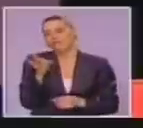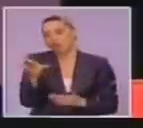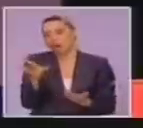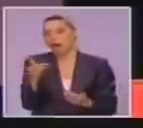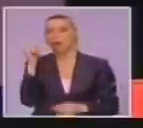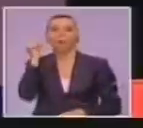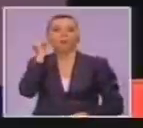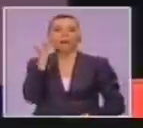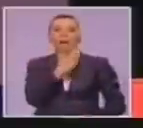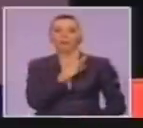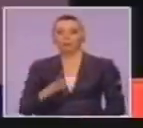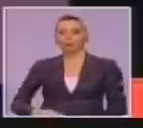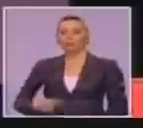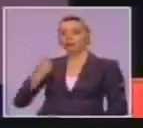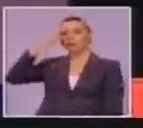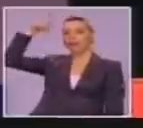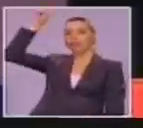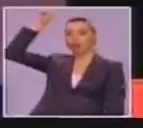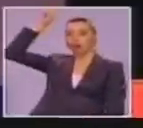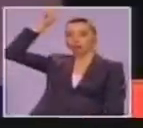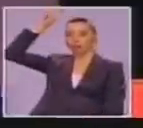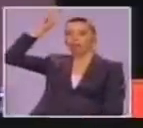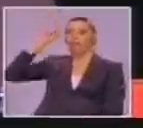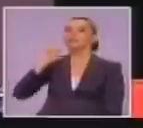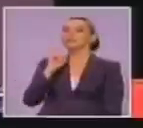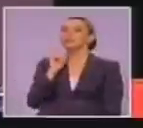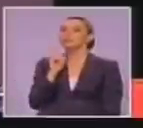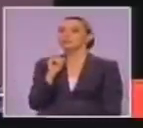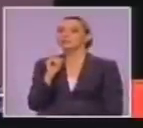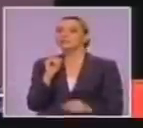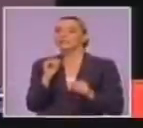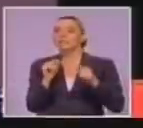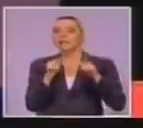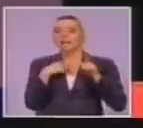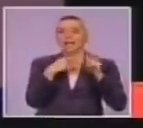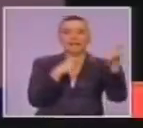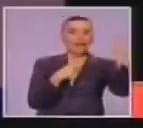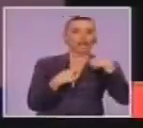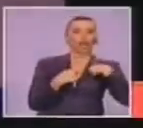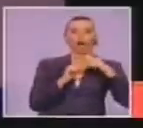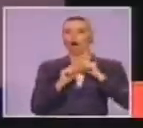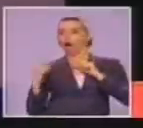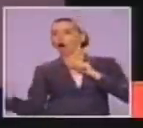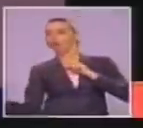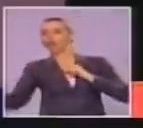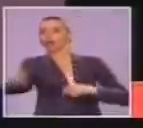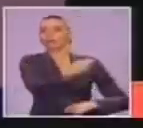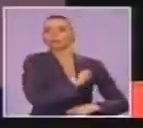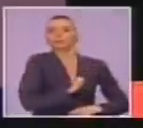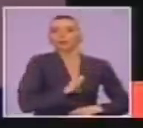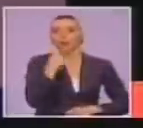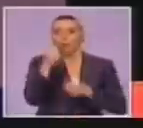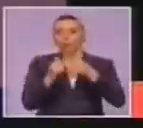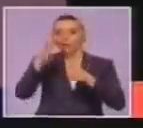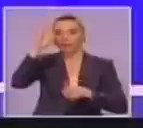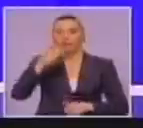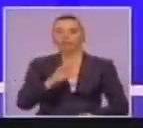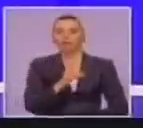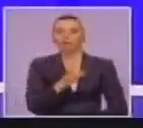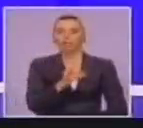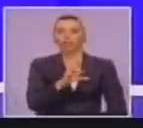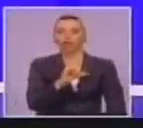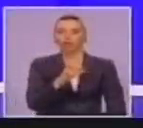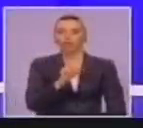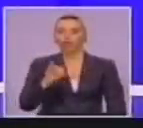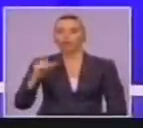caso de una diputada por el norte del país, donde sí, efectivamente, triangulando, se le entregaron recursos directamente. Hay un candidato, Giorgio Jackson, por ejemplo,